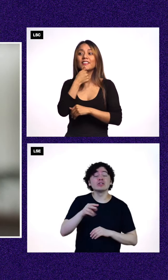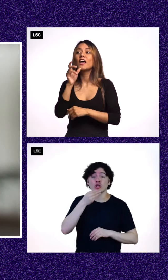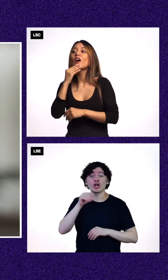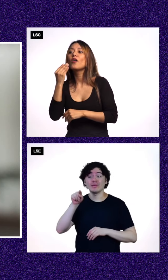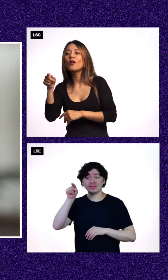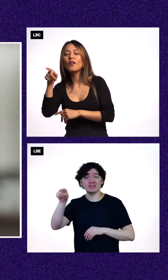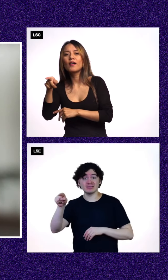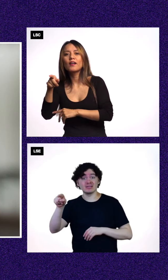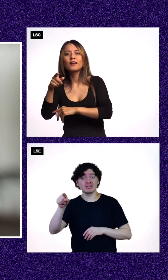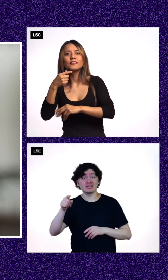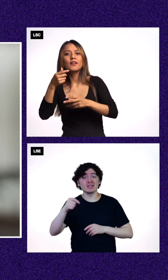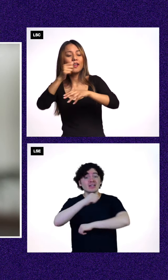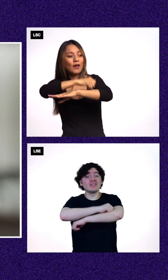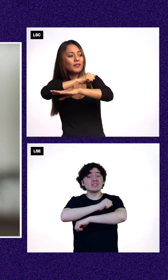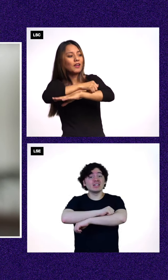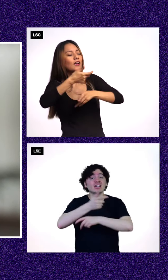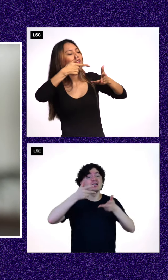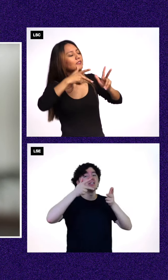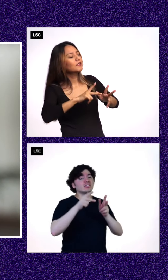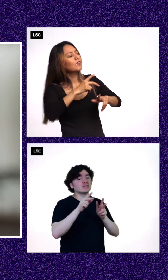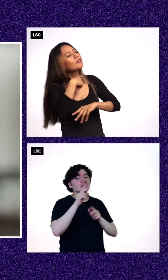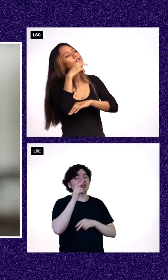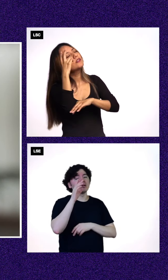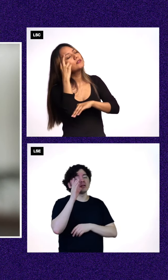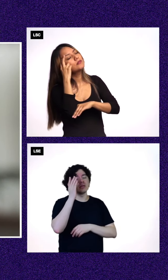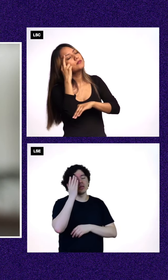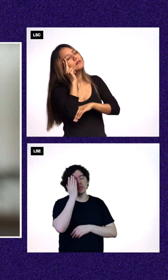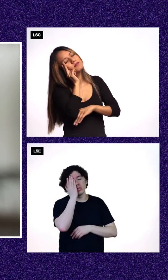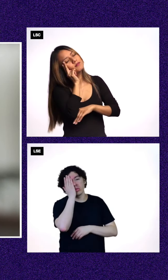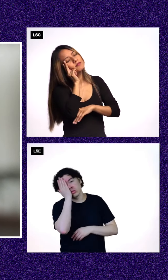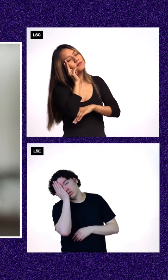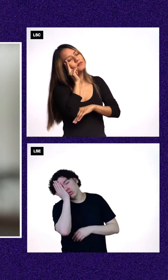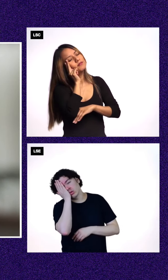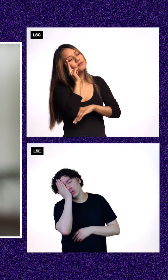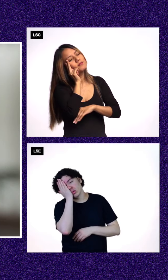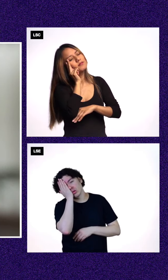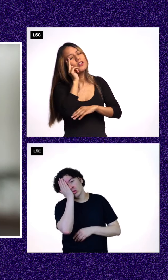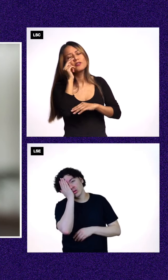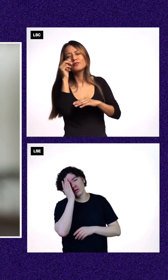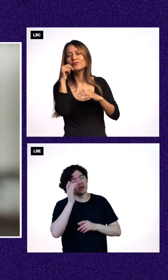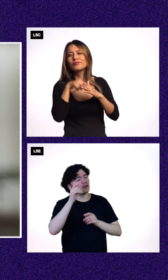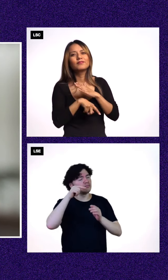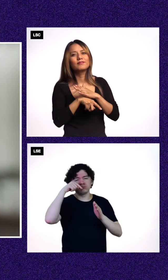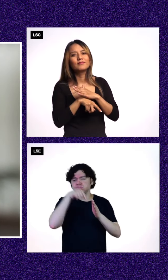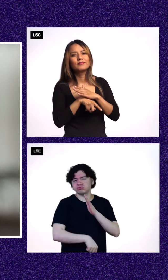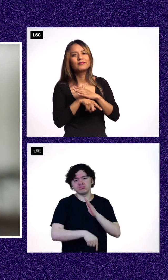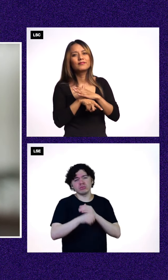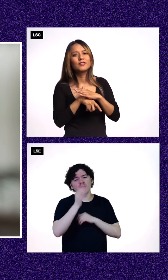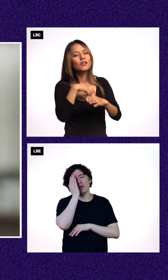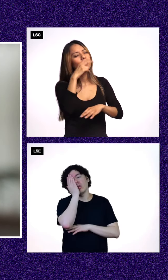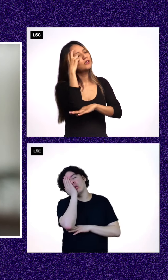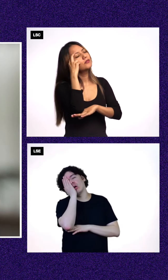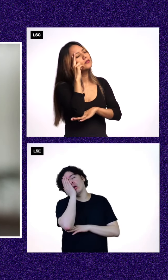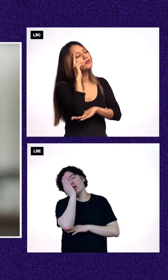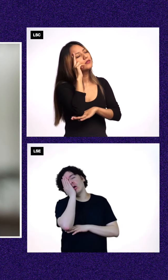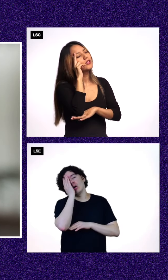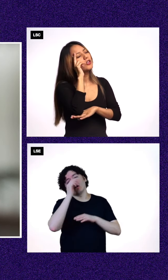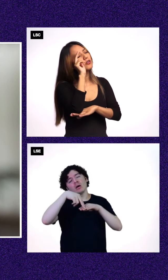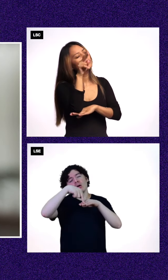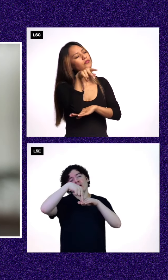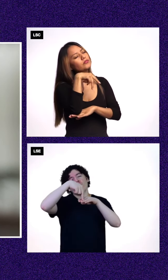sentado en el borde de la ventana, le dio mucho sueño. Finalmente, se quedó profundamente dormido y se cayó desde el tercer